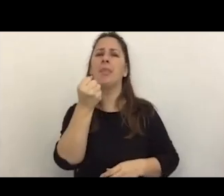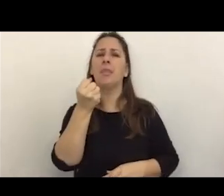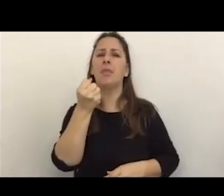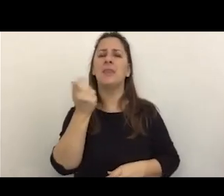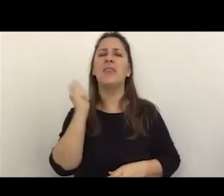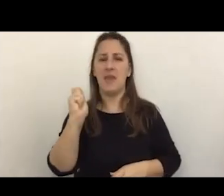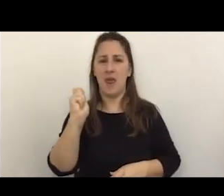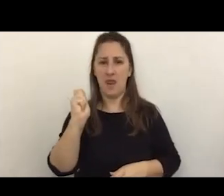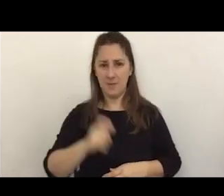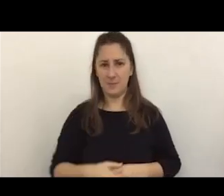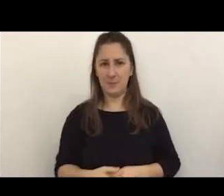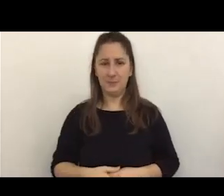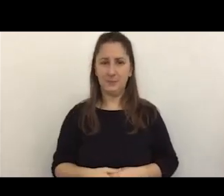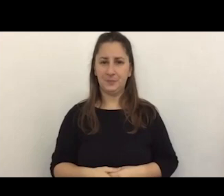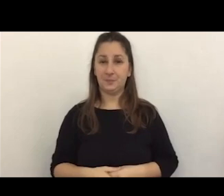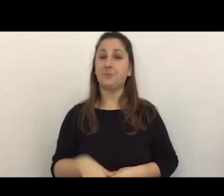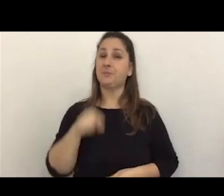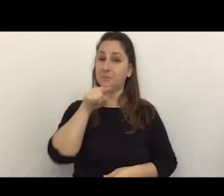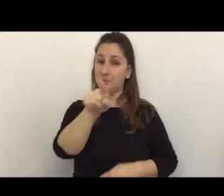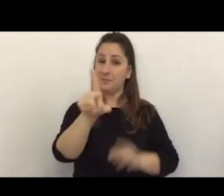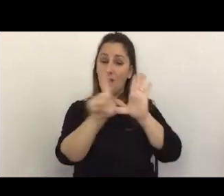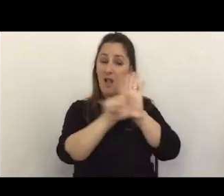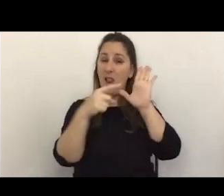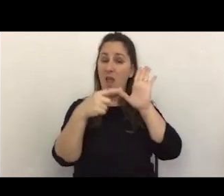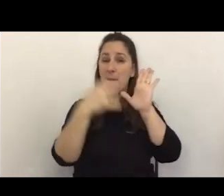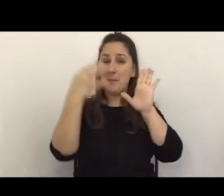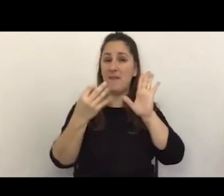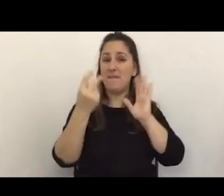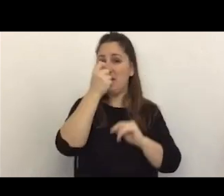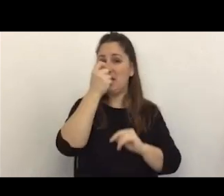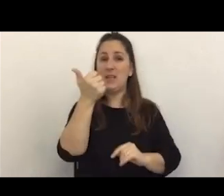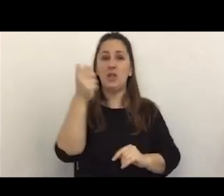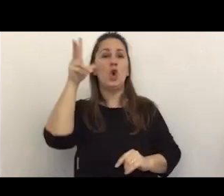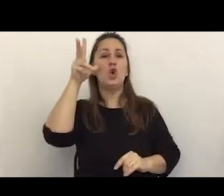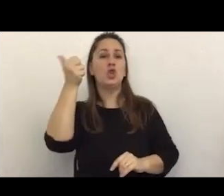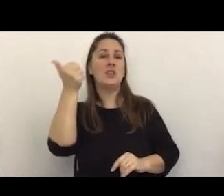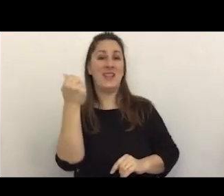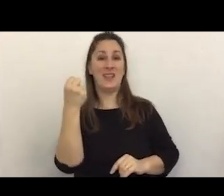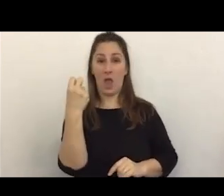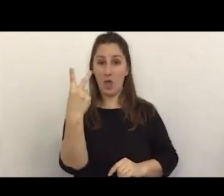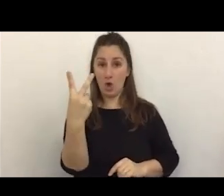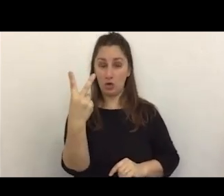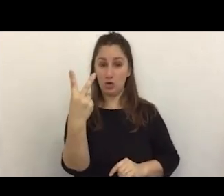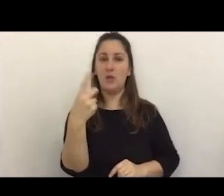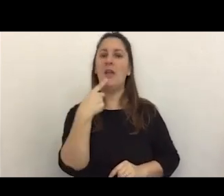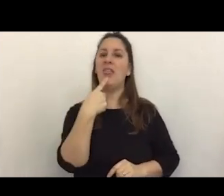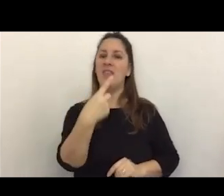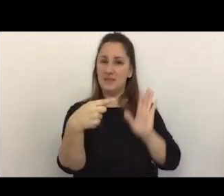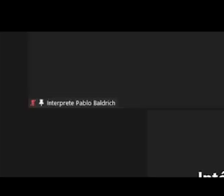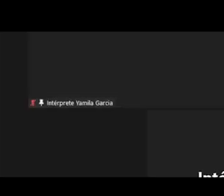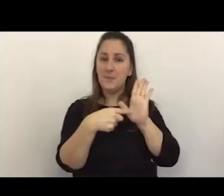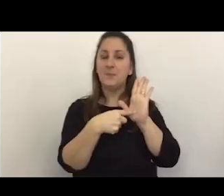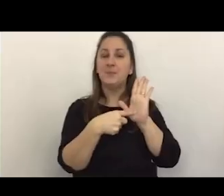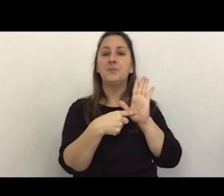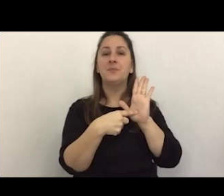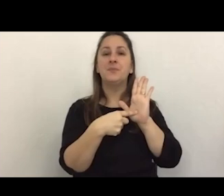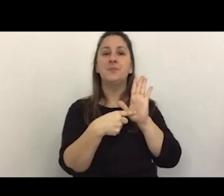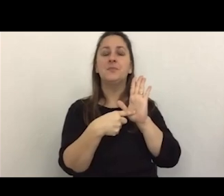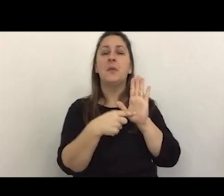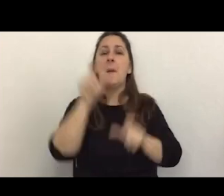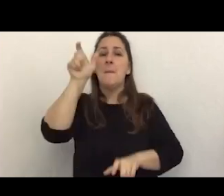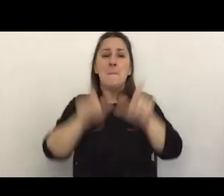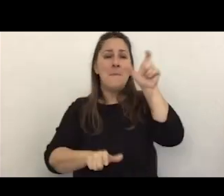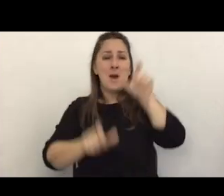Y aquí la ley especial, la 26862, establece que toda